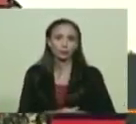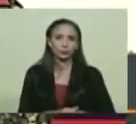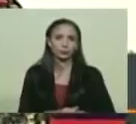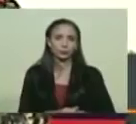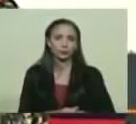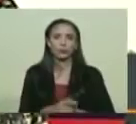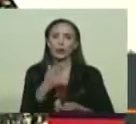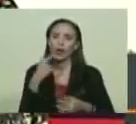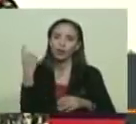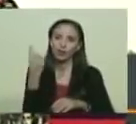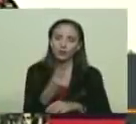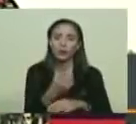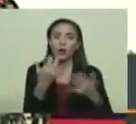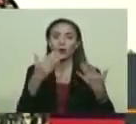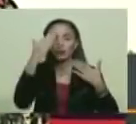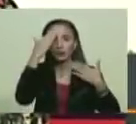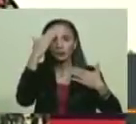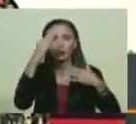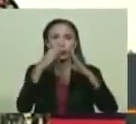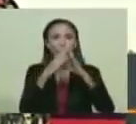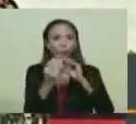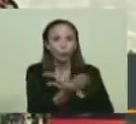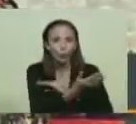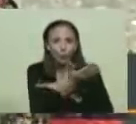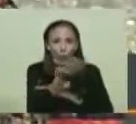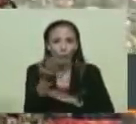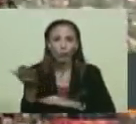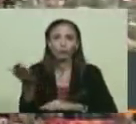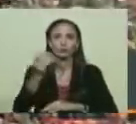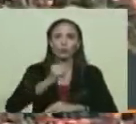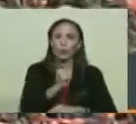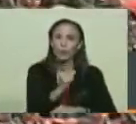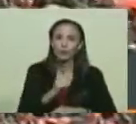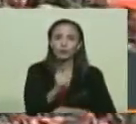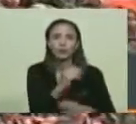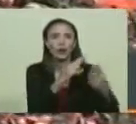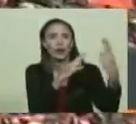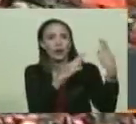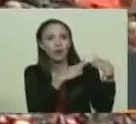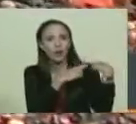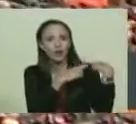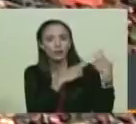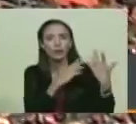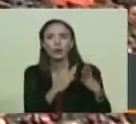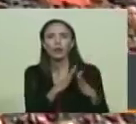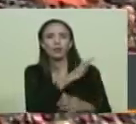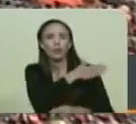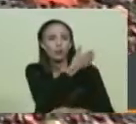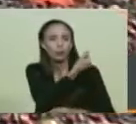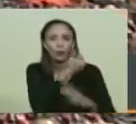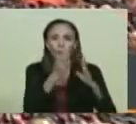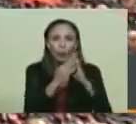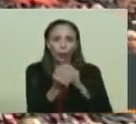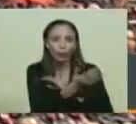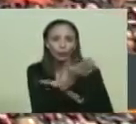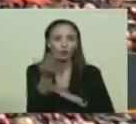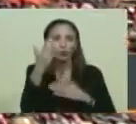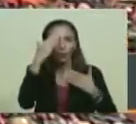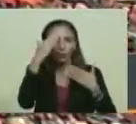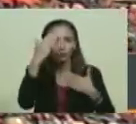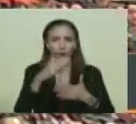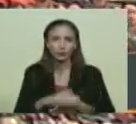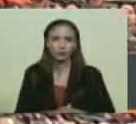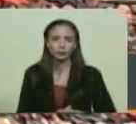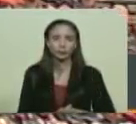como debe ser. Un saludo a todos los oficiales, jefes policiales de la Policía Nacional Bolivariana.